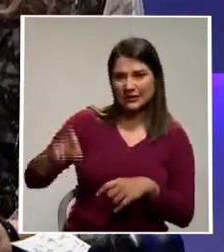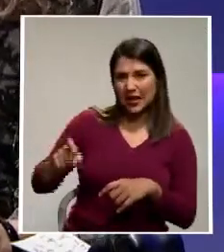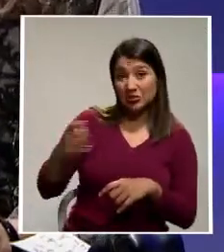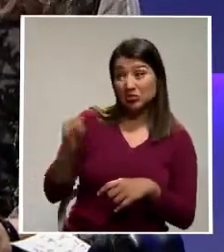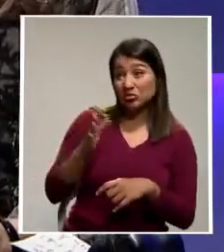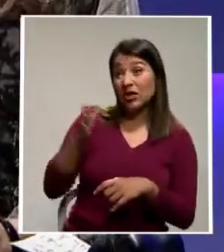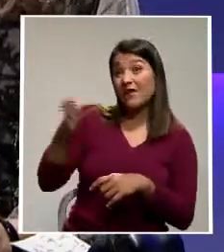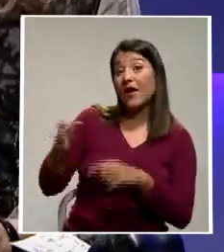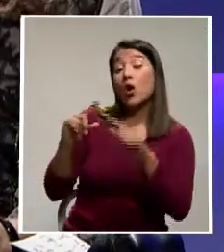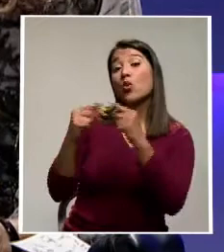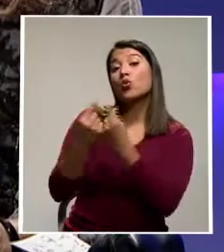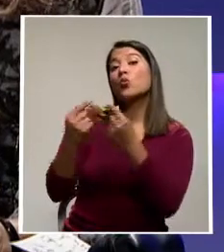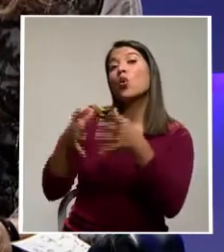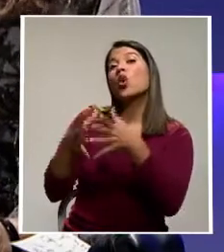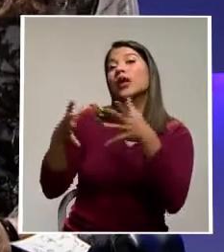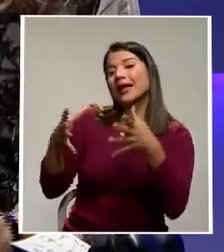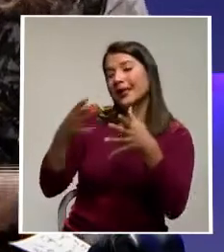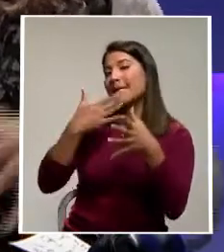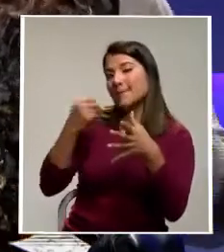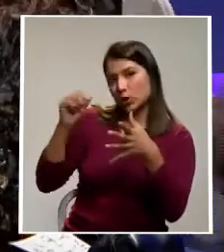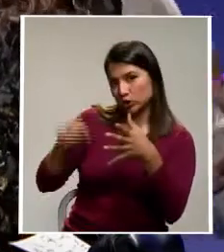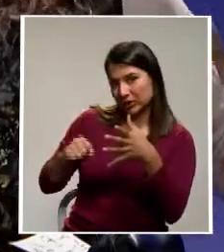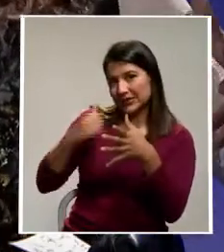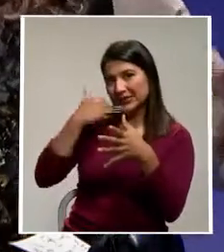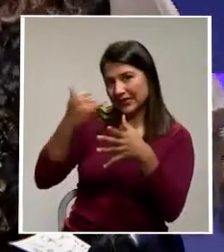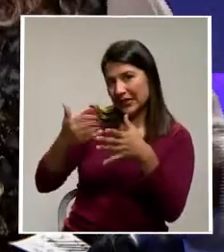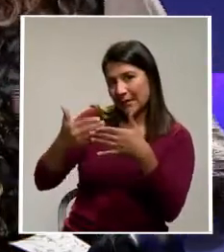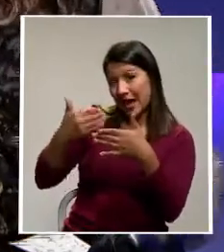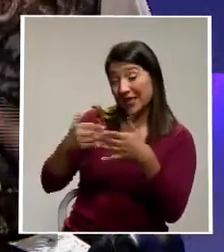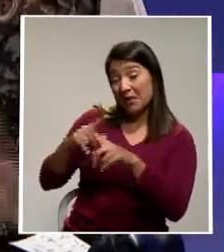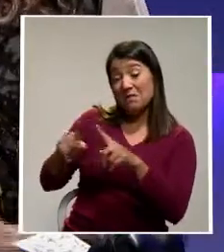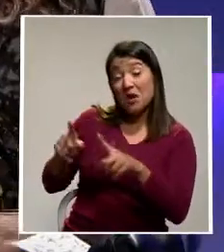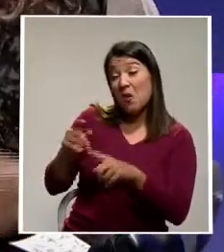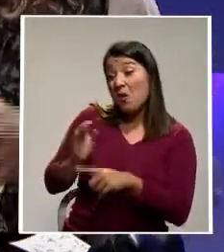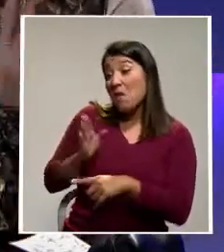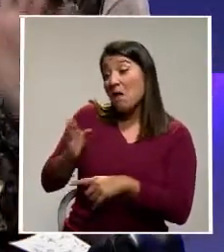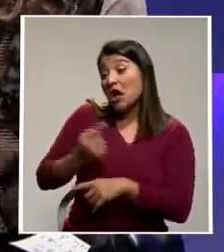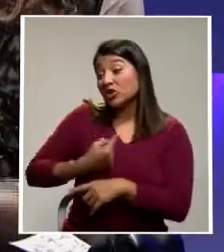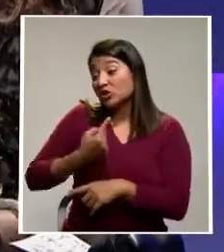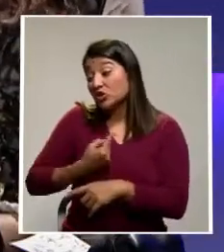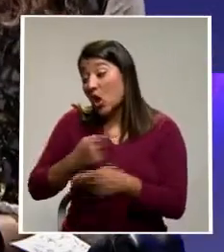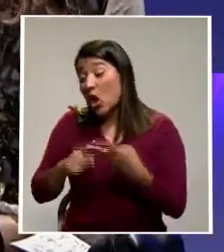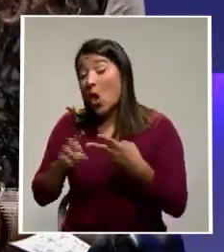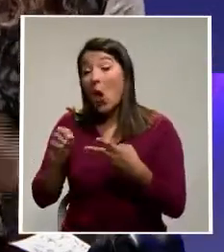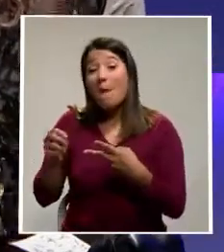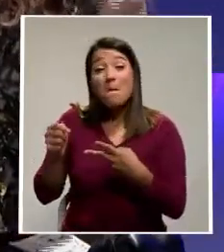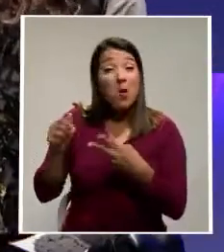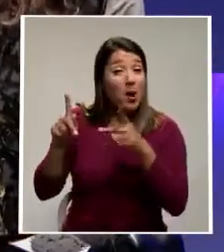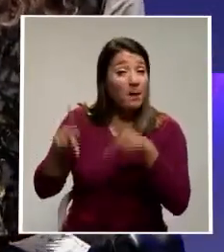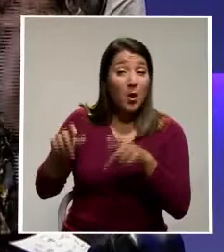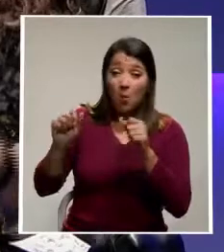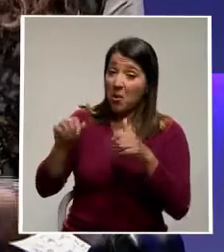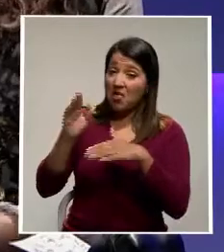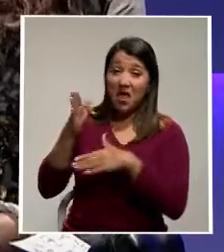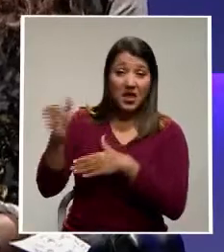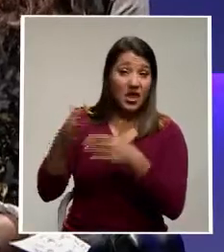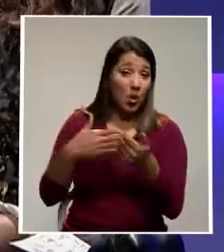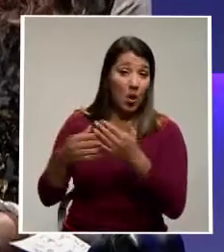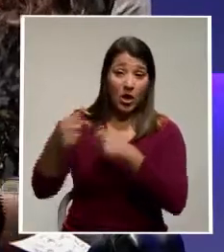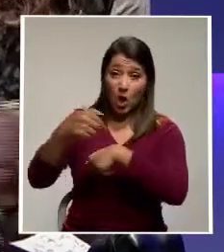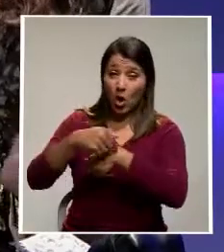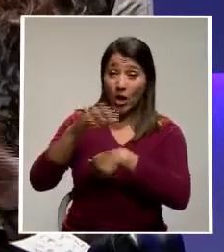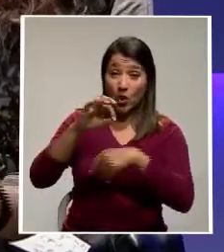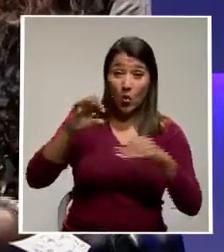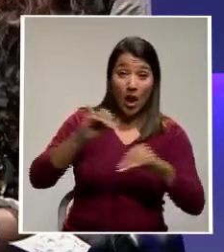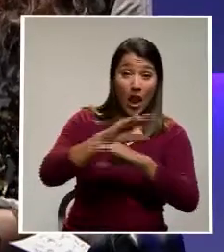a ir con un grupo muy grande, sí. Pero si vas a ir con pocas personas o solo, puedes entrar tranquilamente de 9 de la mañana a 5 de la